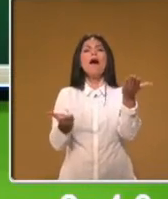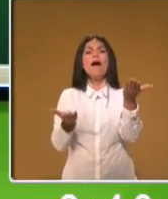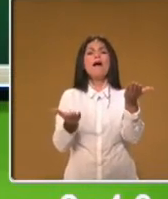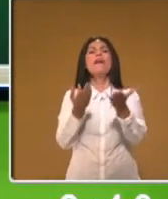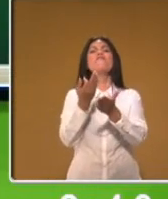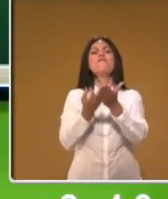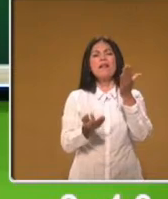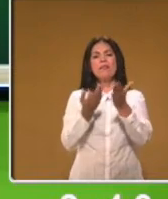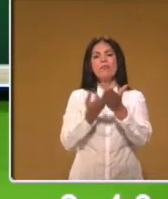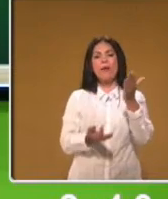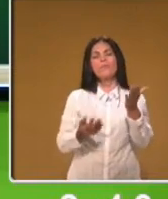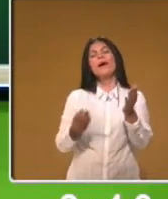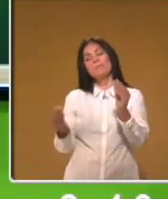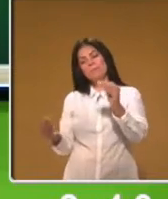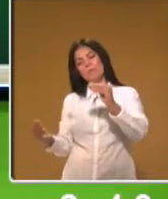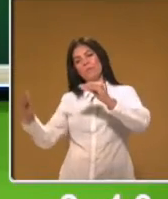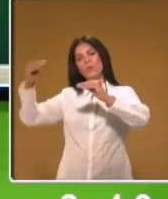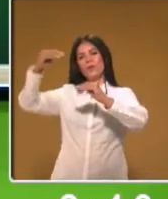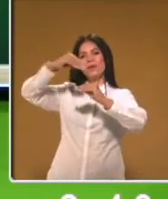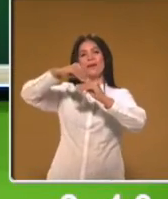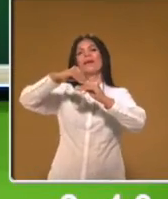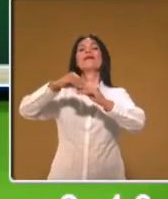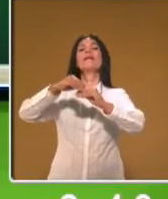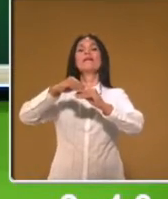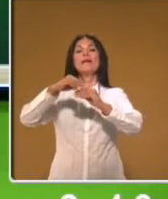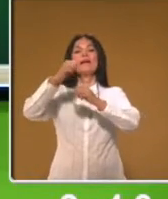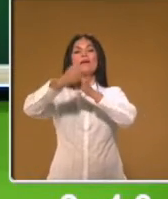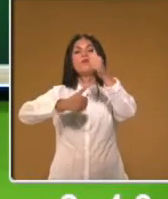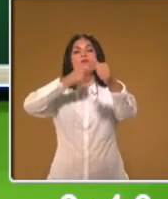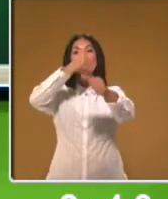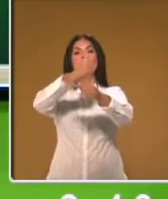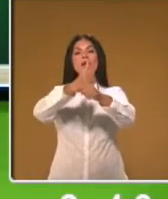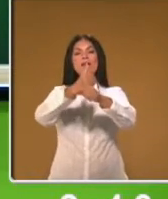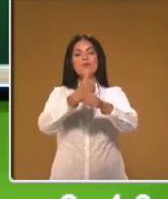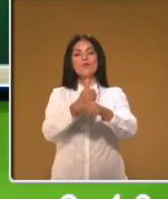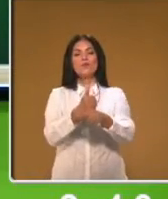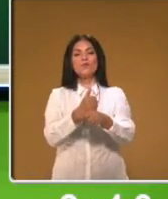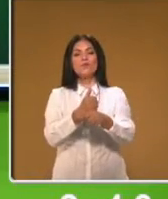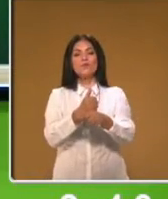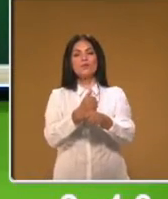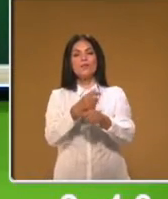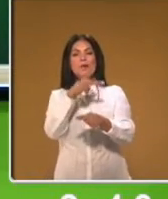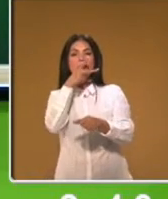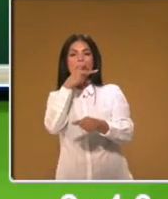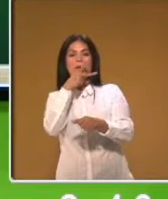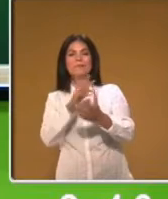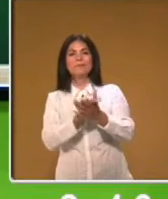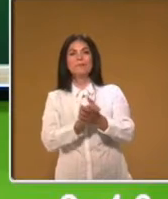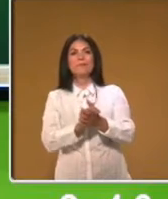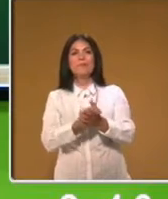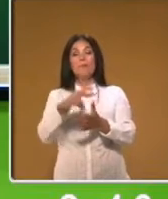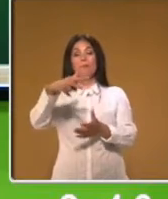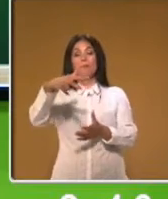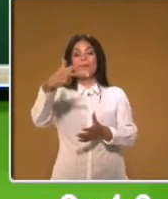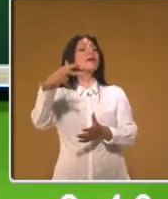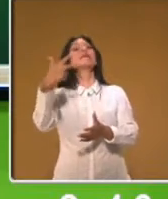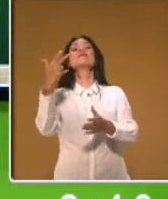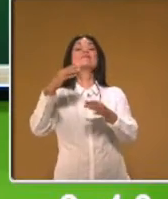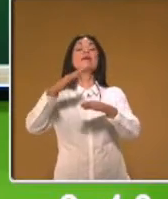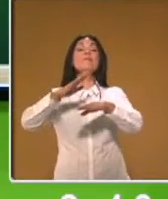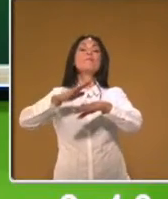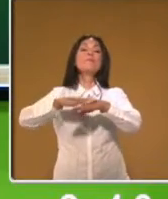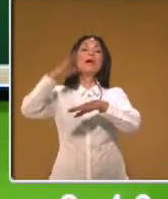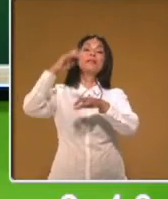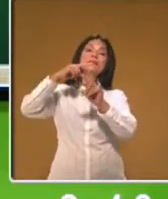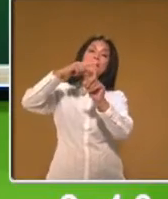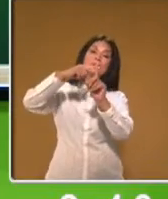13 años más 34, resulta que el padre tiene 47. Y para poder confirmar estas respuestas, padre